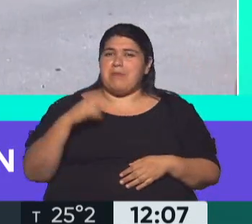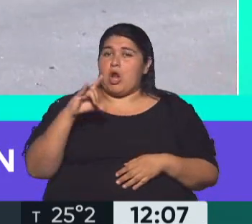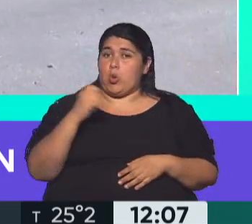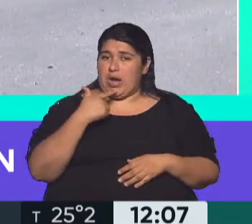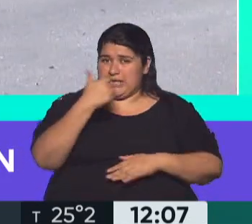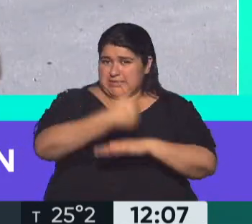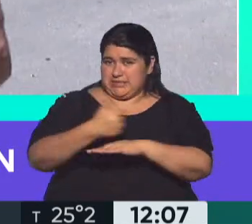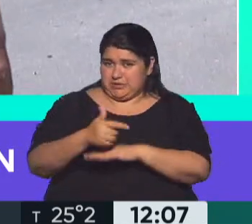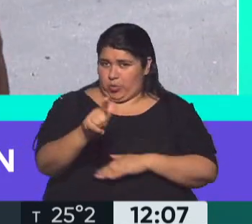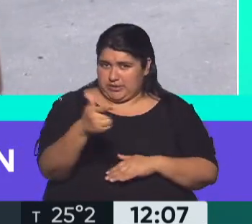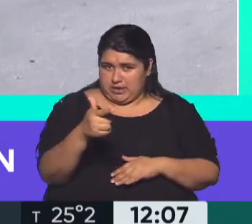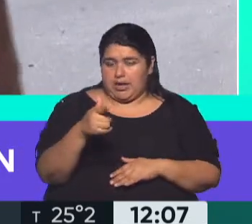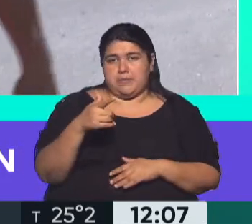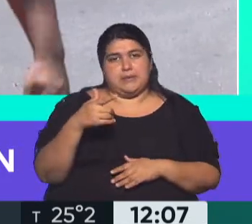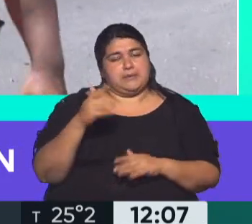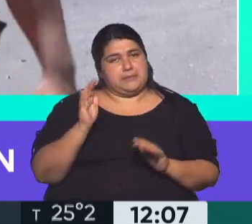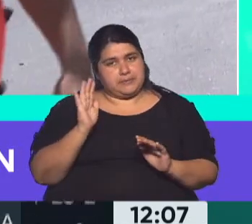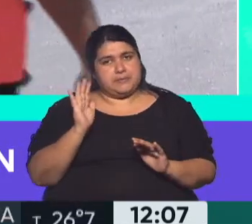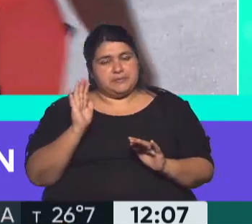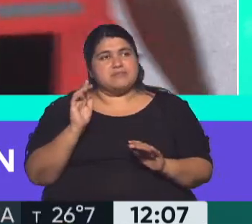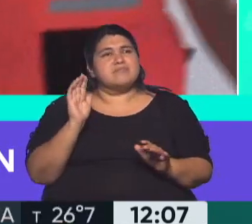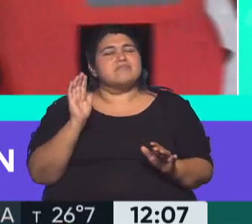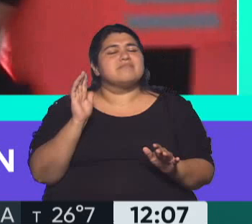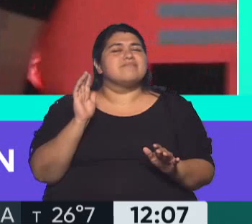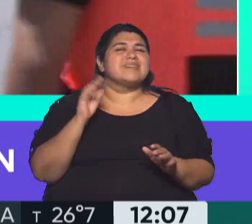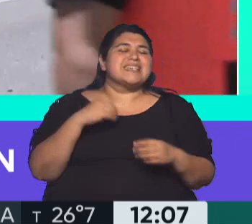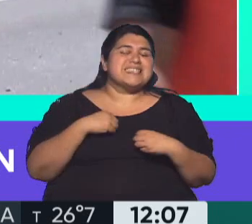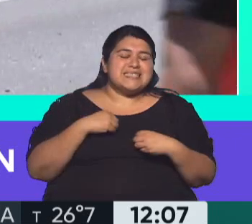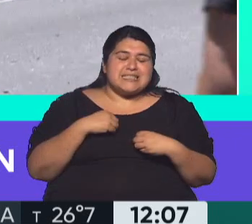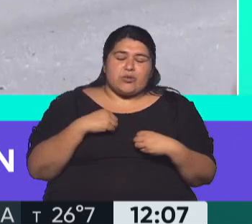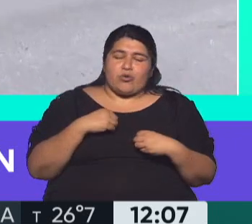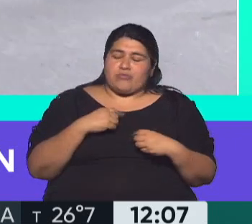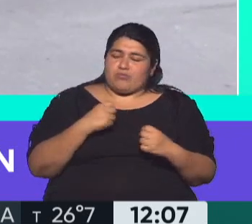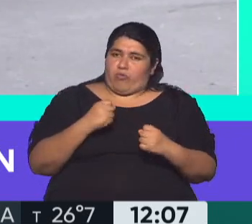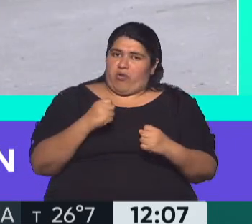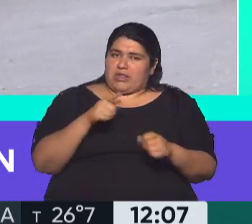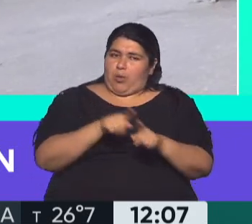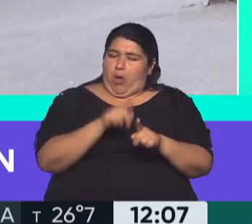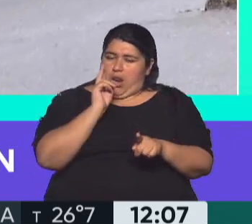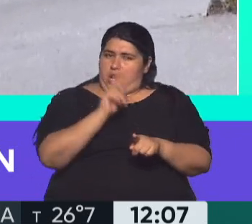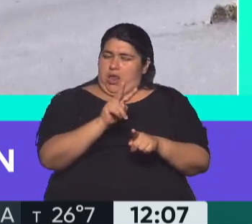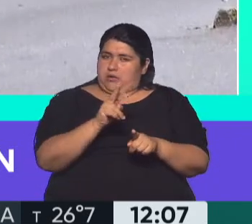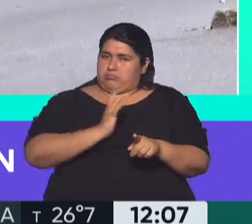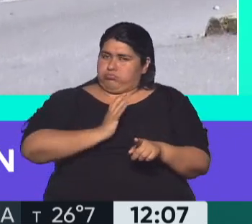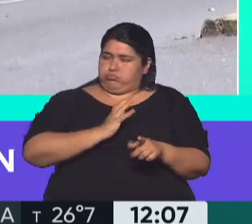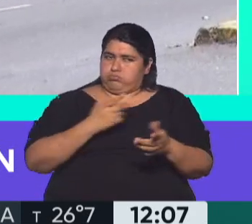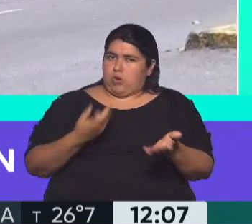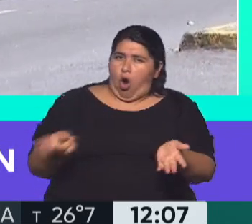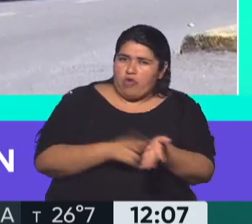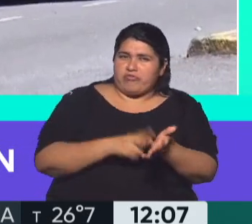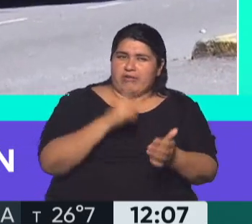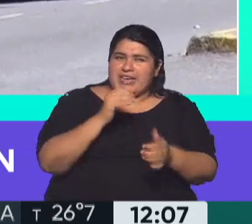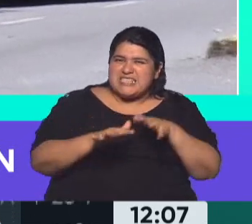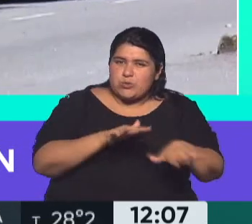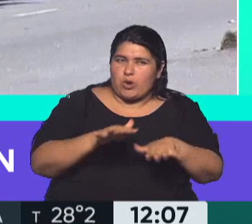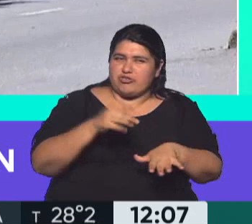vos relatabas, es muy fuerte revivir precisamente la escena en la que fue asesinado su hijo, pero sí estuvieron los papás de los otros